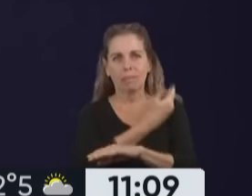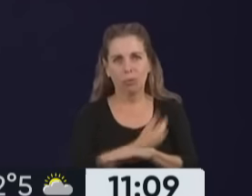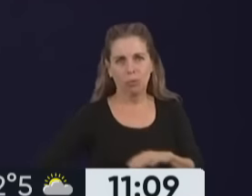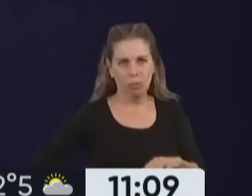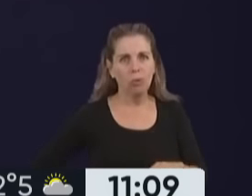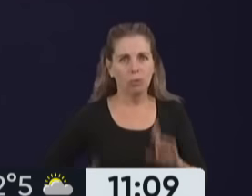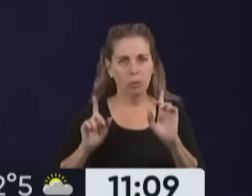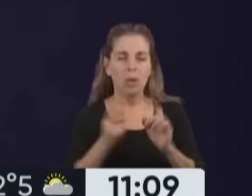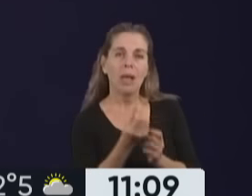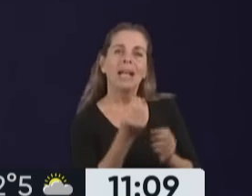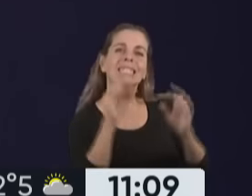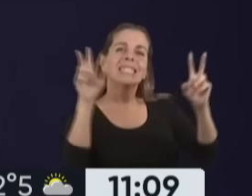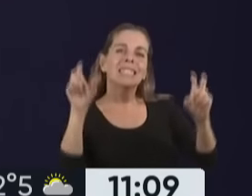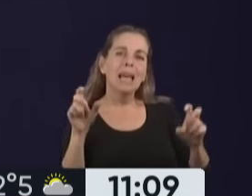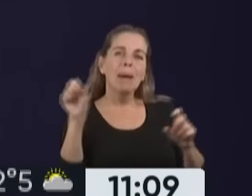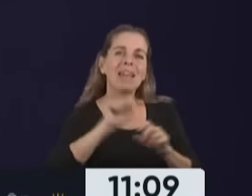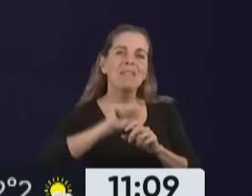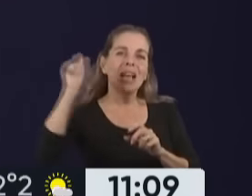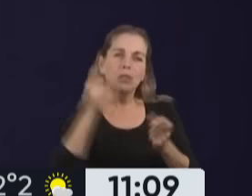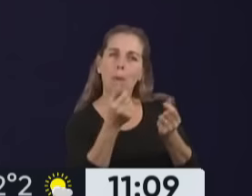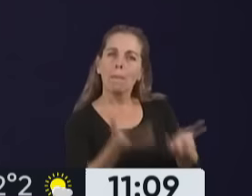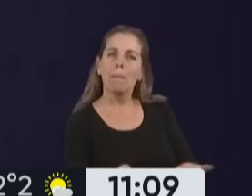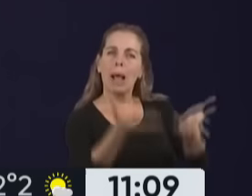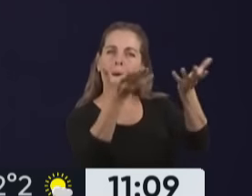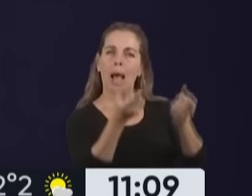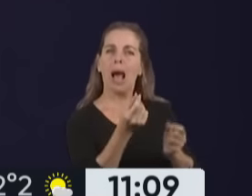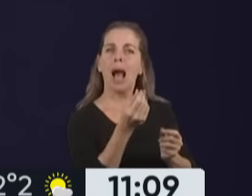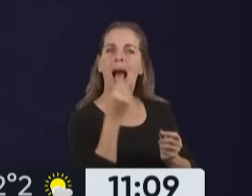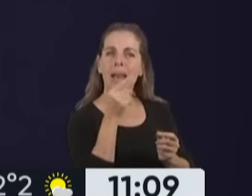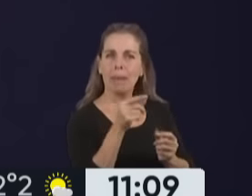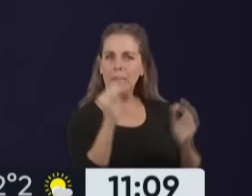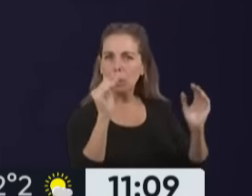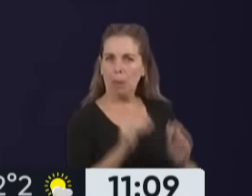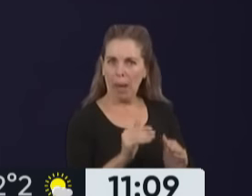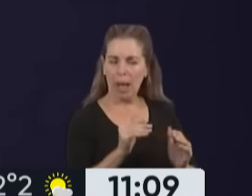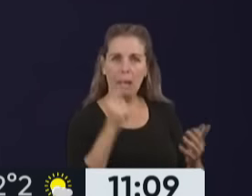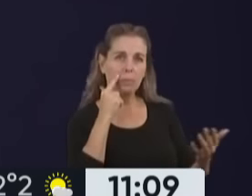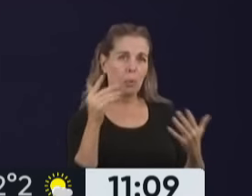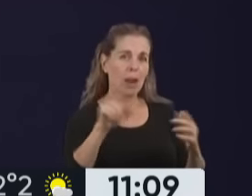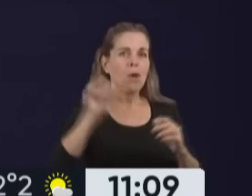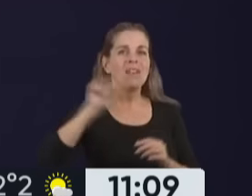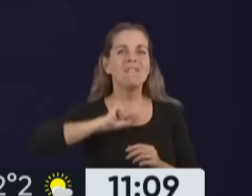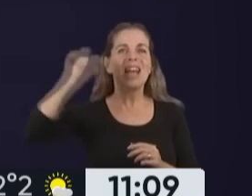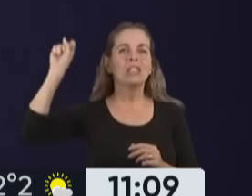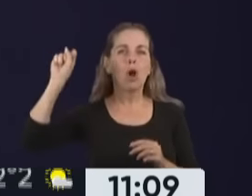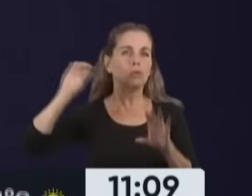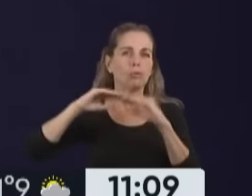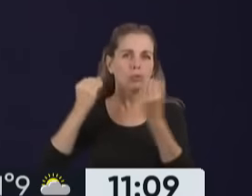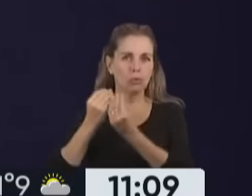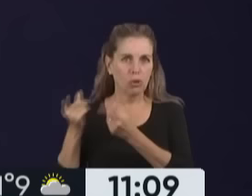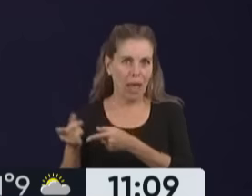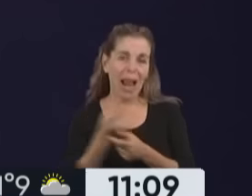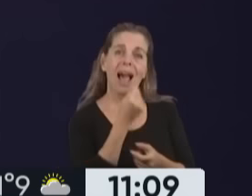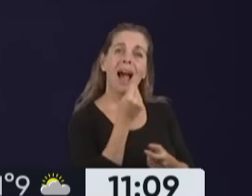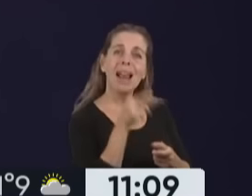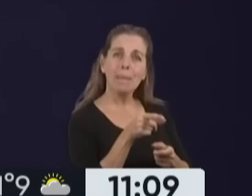en alimentos sea más baja que la general es un dato muy relevante. Creo que lo he dicho en otras oportunidades, pero vale